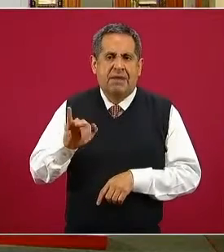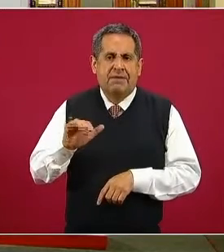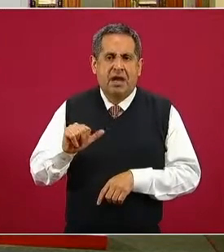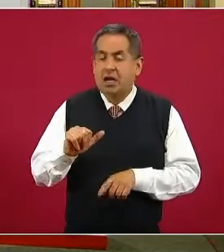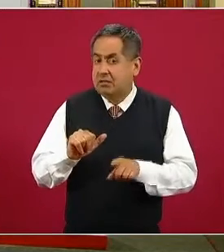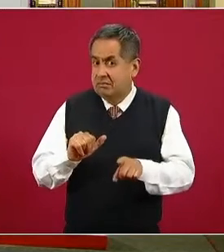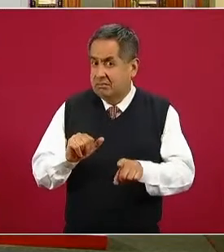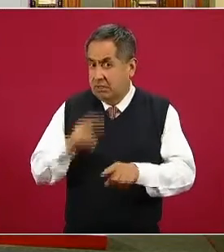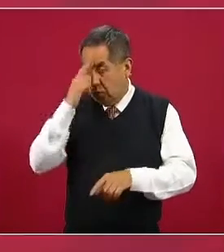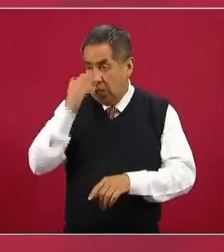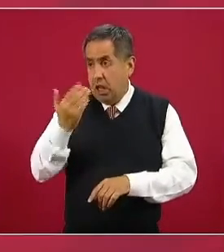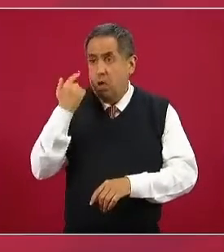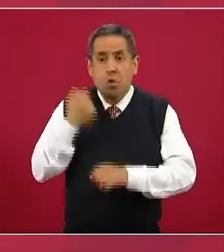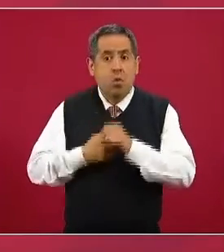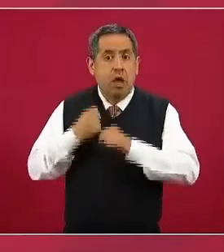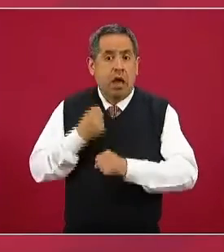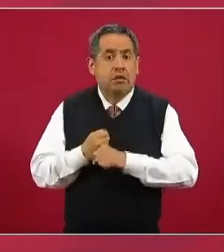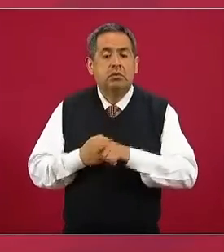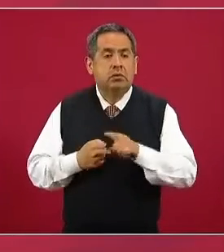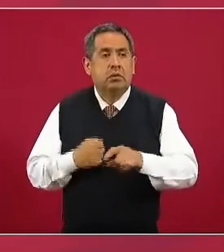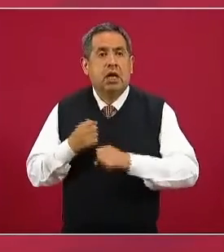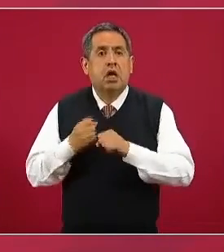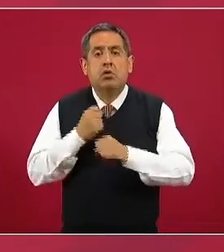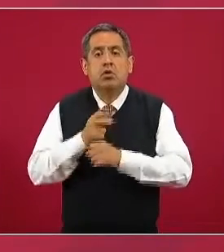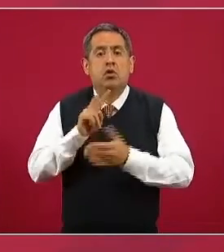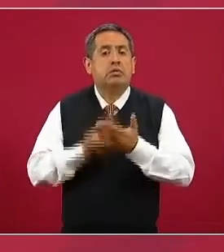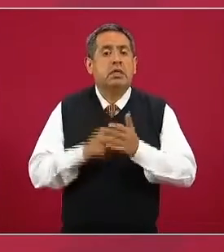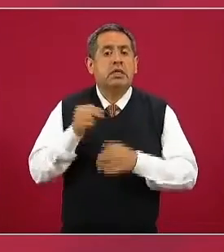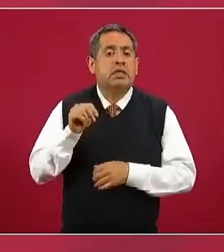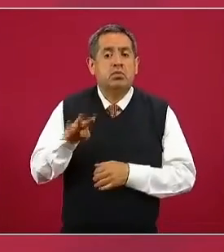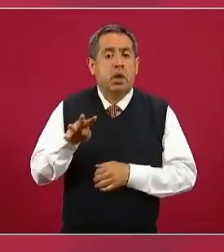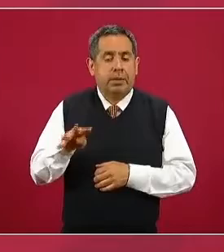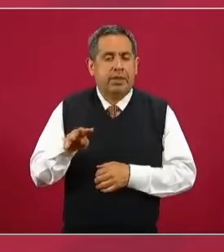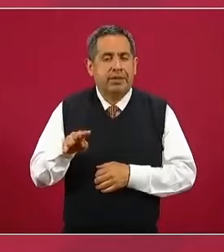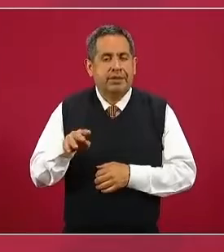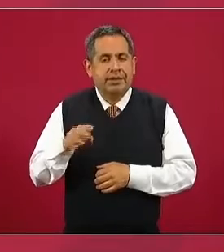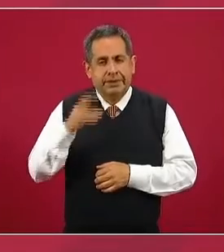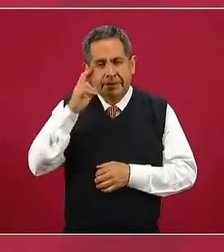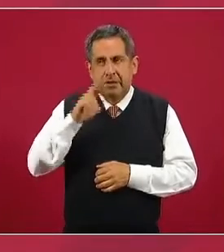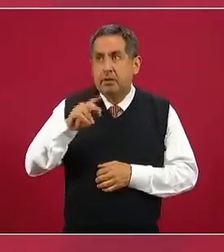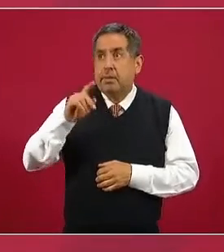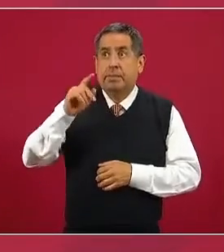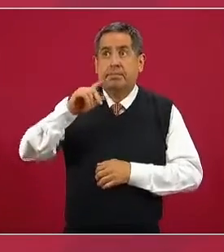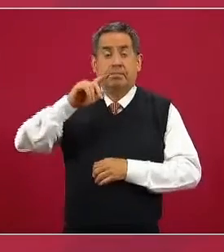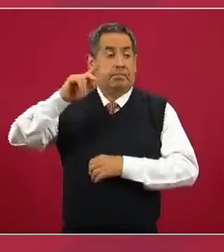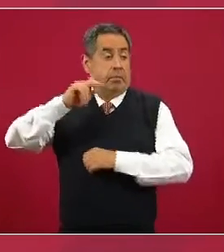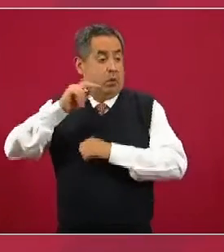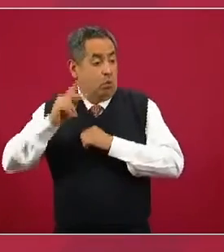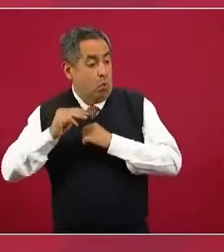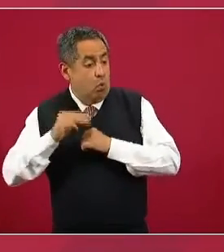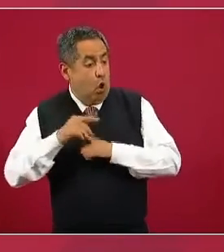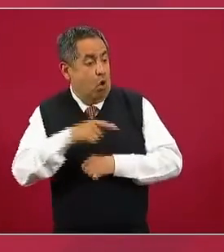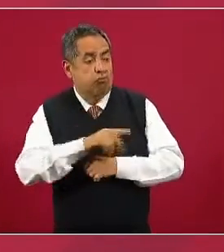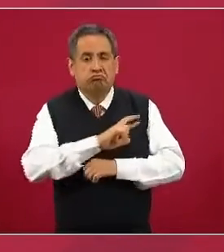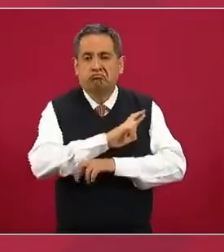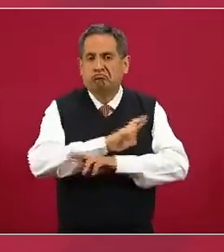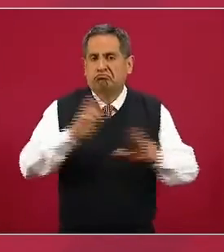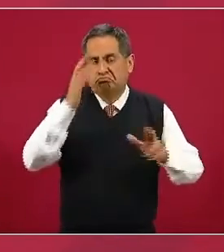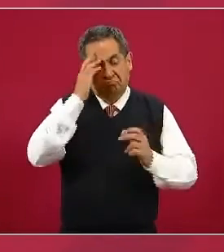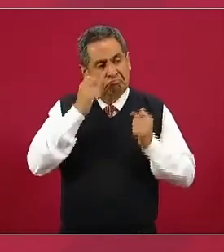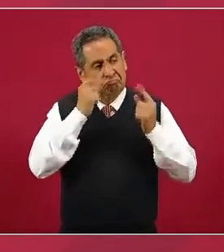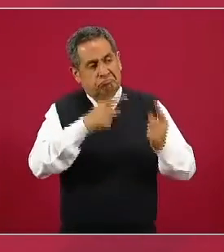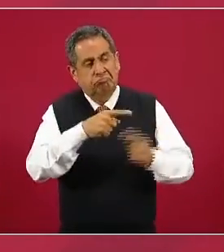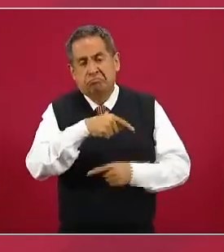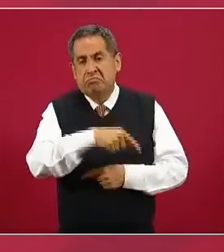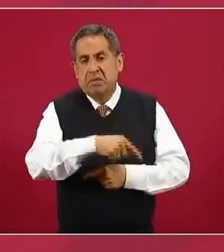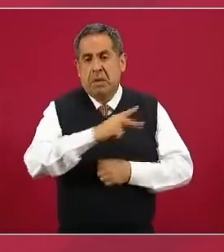año pasado, en 2019, fuimos reconocidos como país. México fue reconocido por la Organización Mundial de la